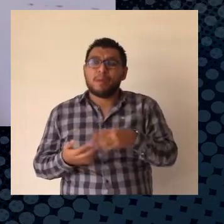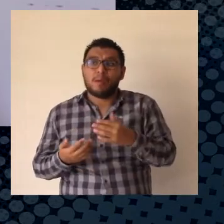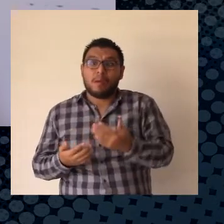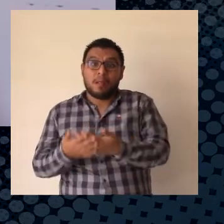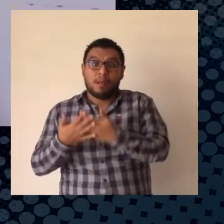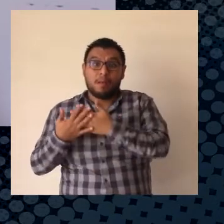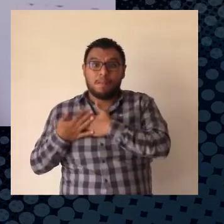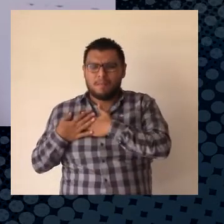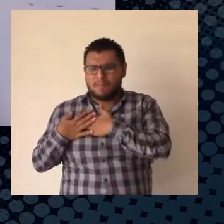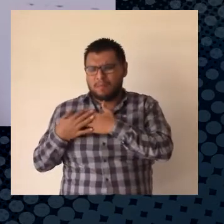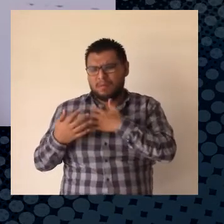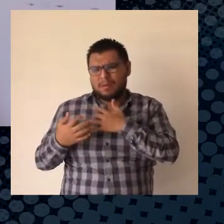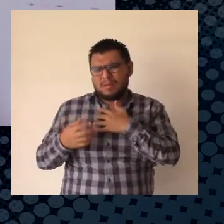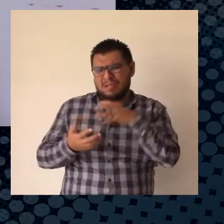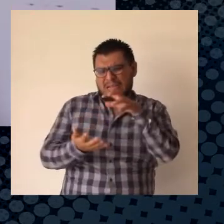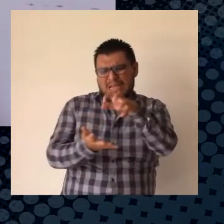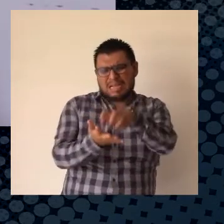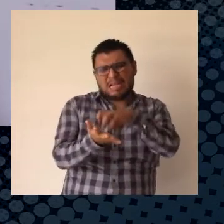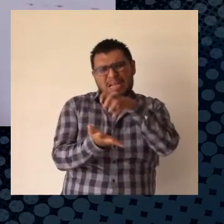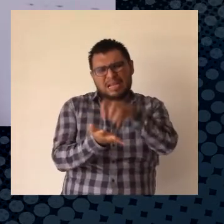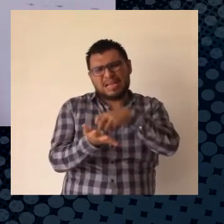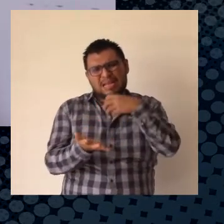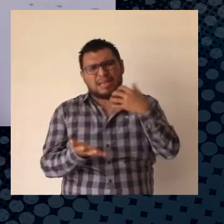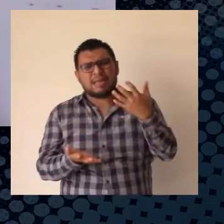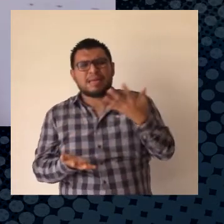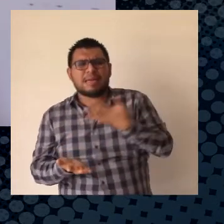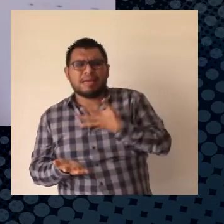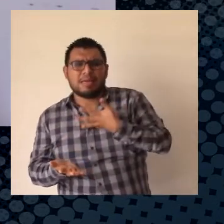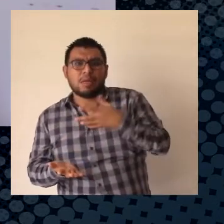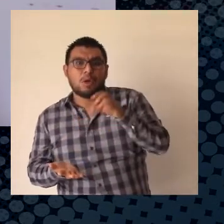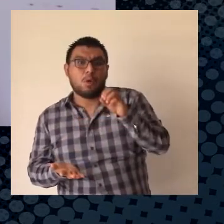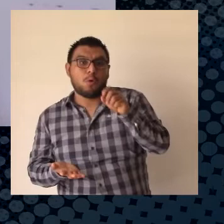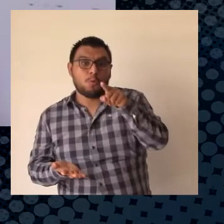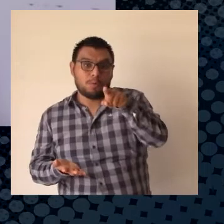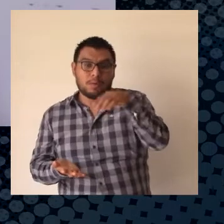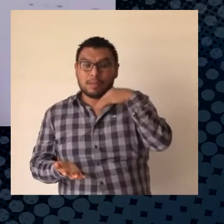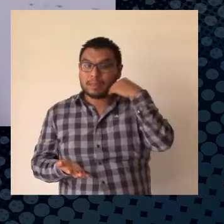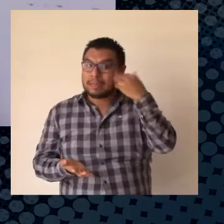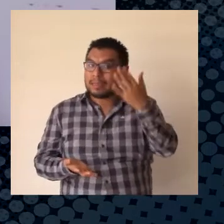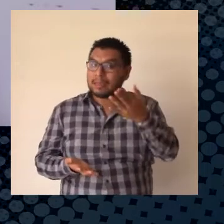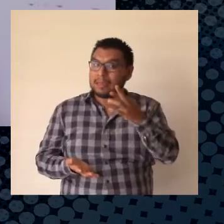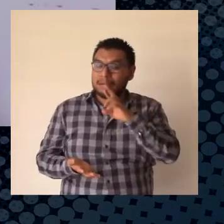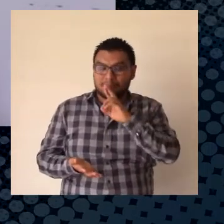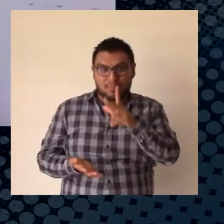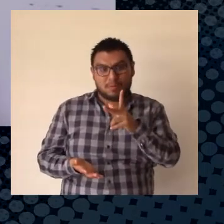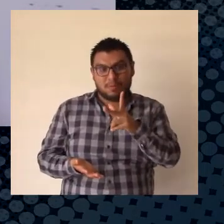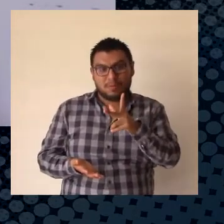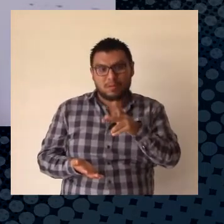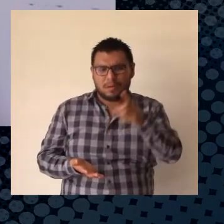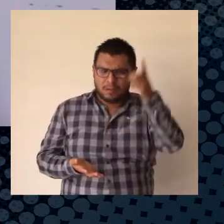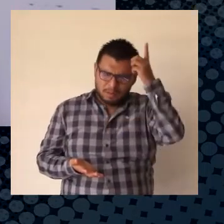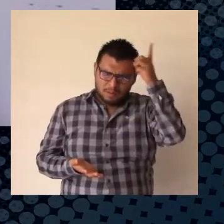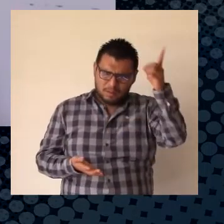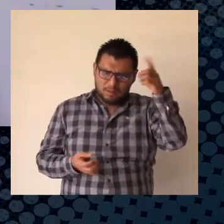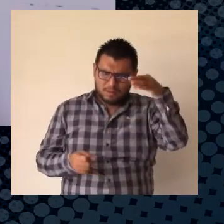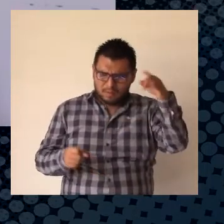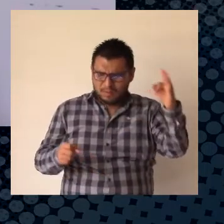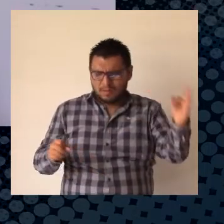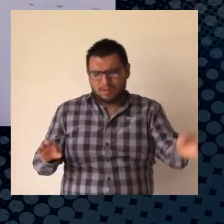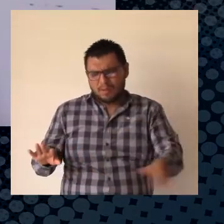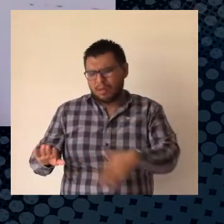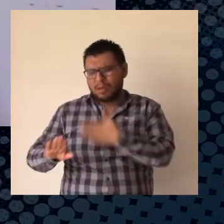tiene, por la codicia que existe, o porque él quiere de veras superar. Dios no está en contra de la